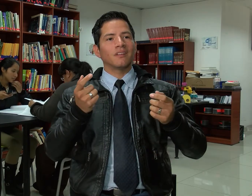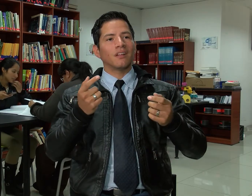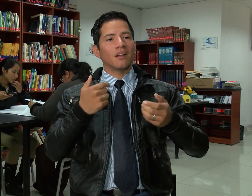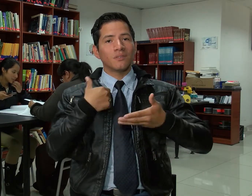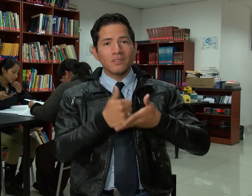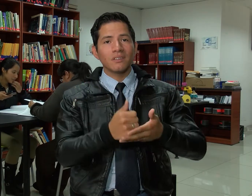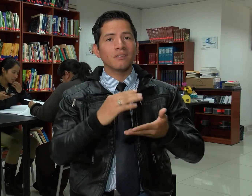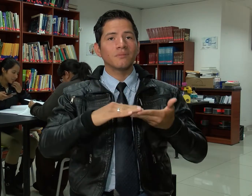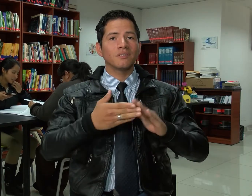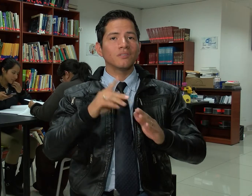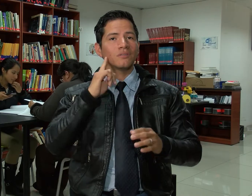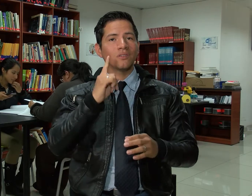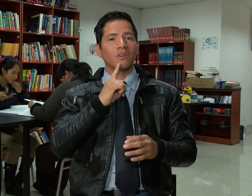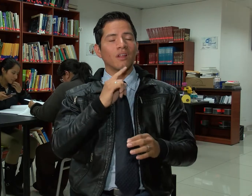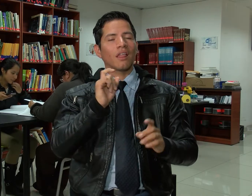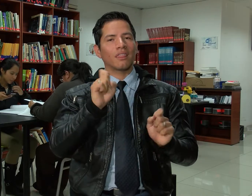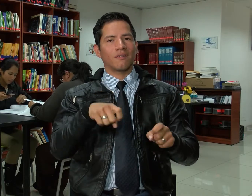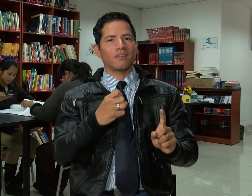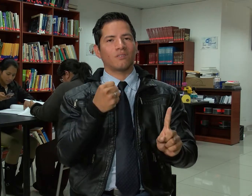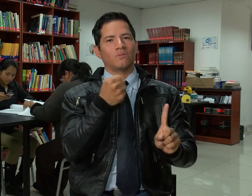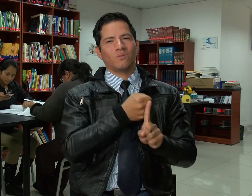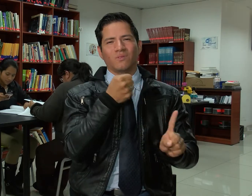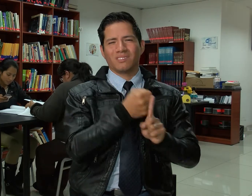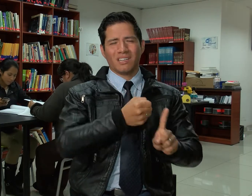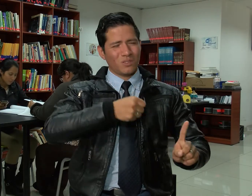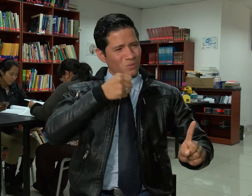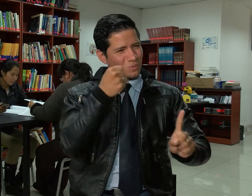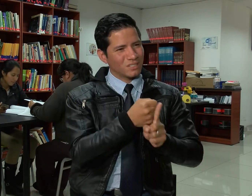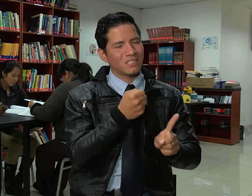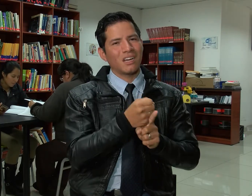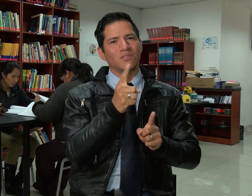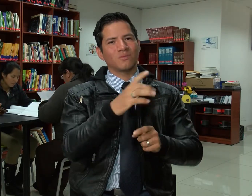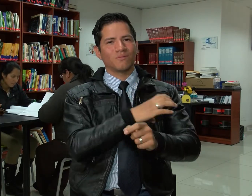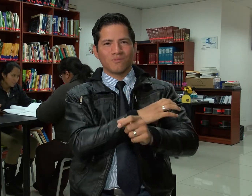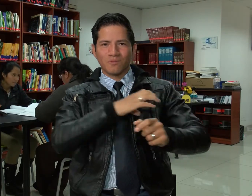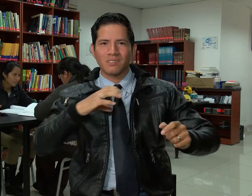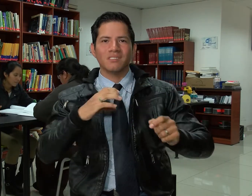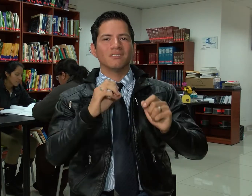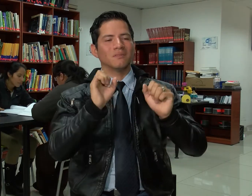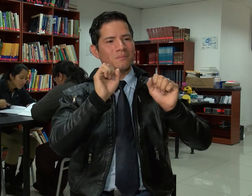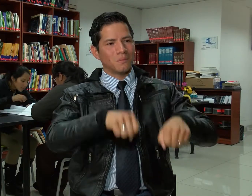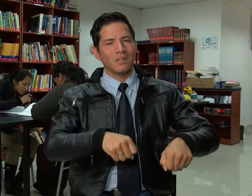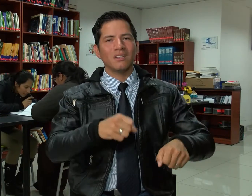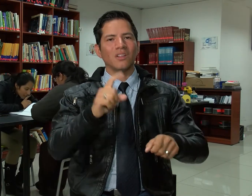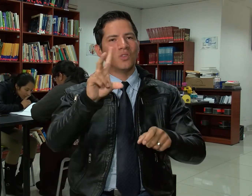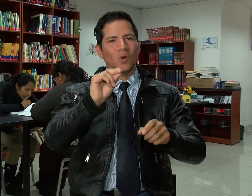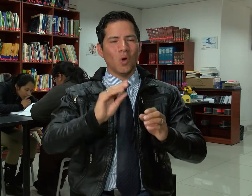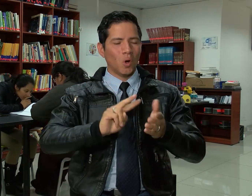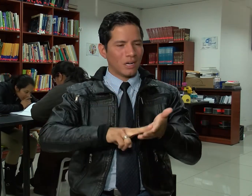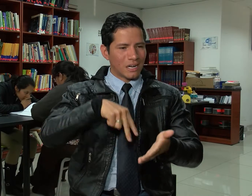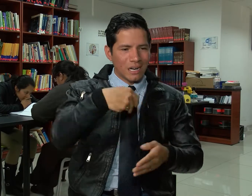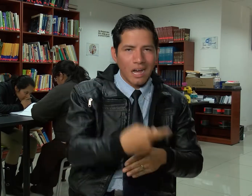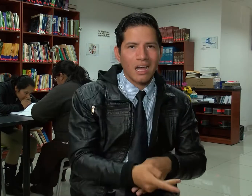Me gustaría ayudar a mi comunidad en todas las luchas que tenemos en común, en los derechos que aún no se cumplen.